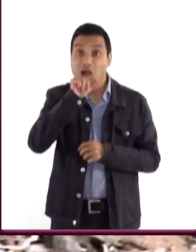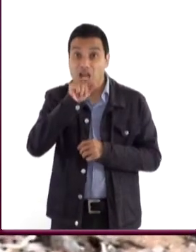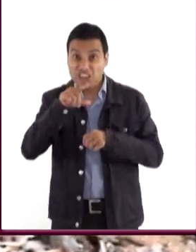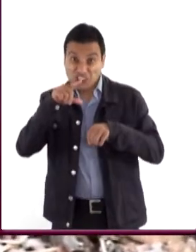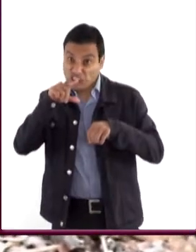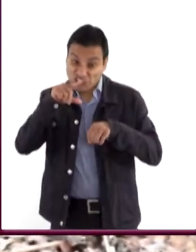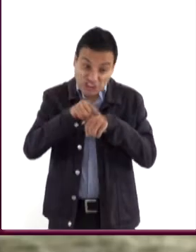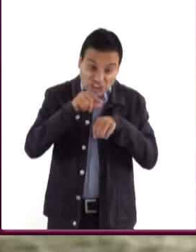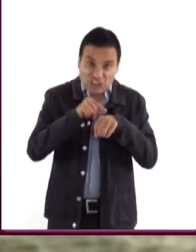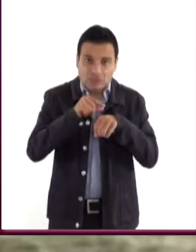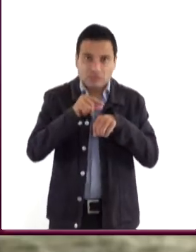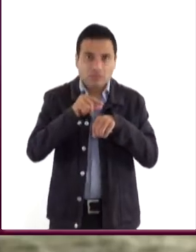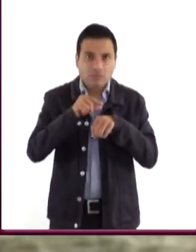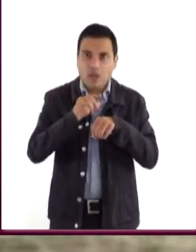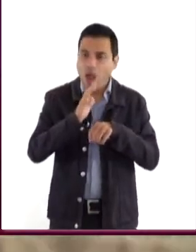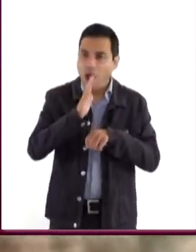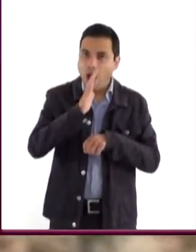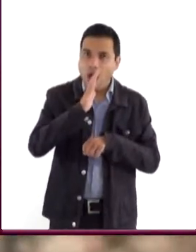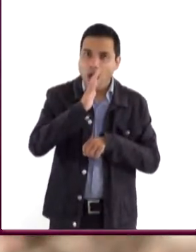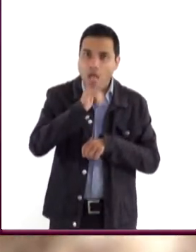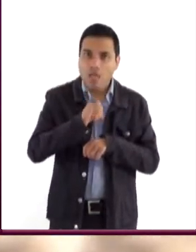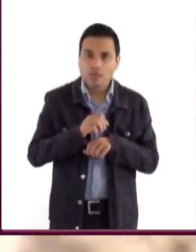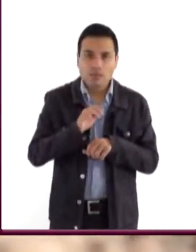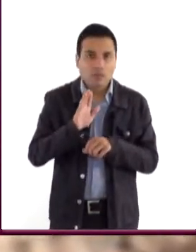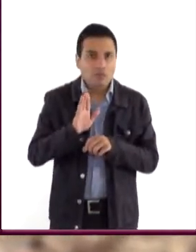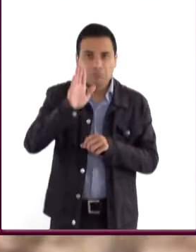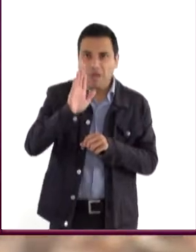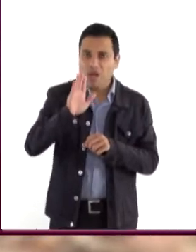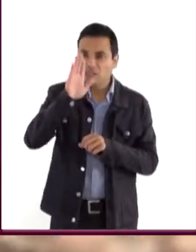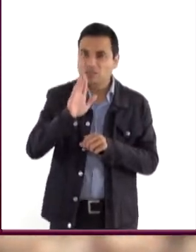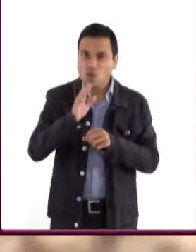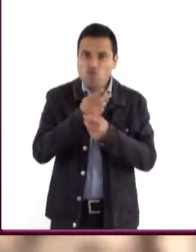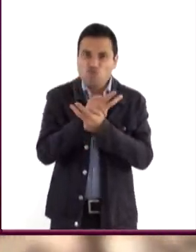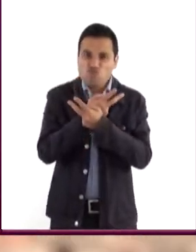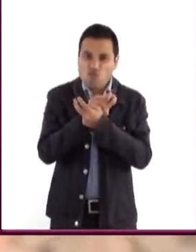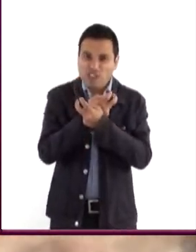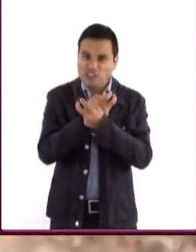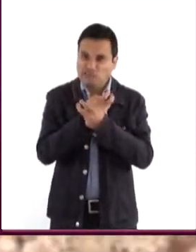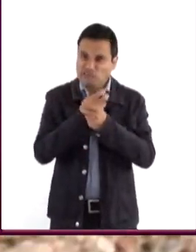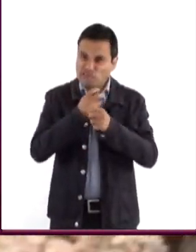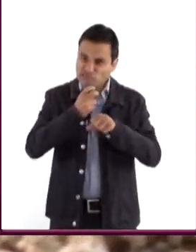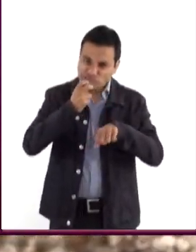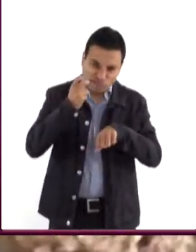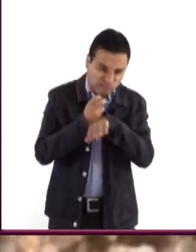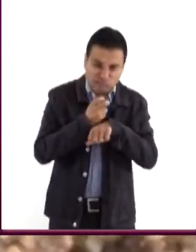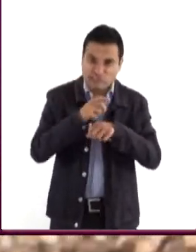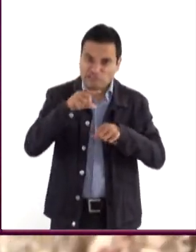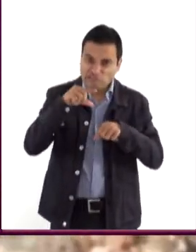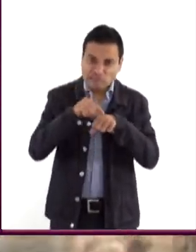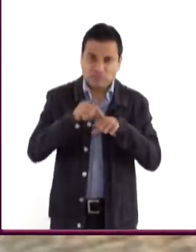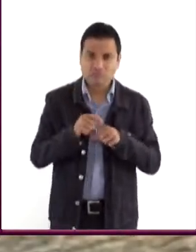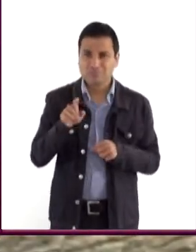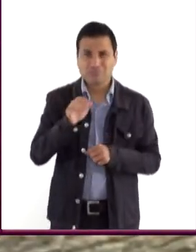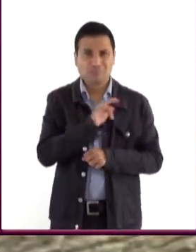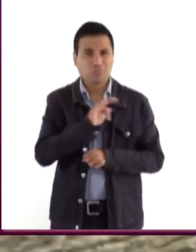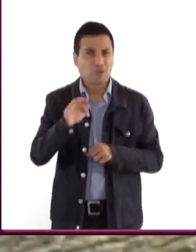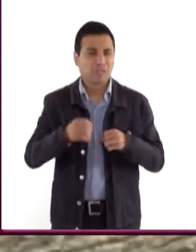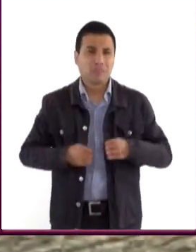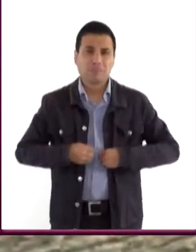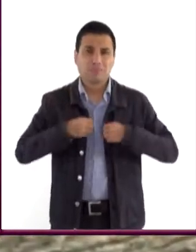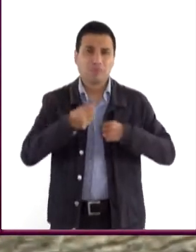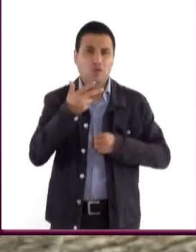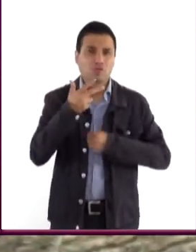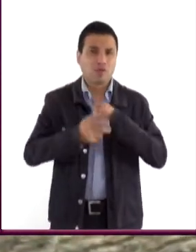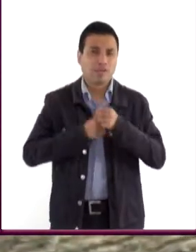sus depredadores, para los que es un hueso muy duro de roer, por lo que pueden vivir hasta 8